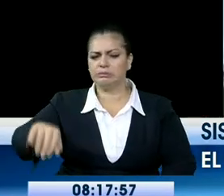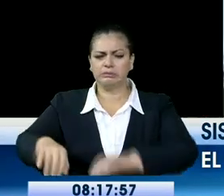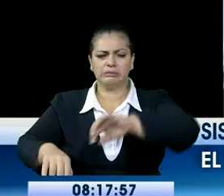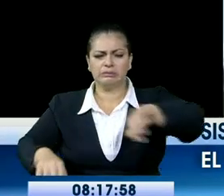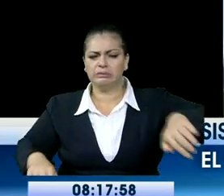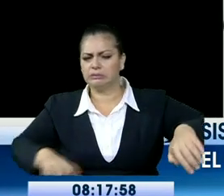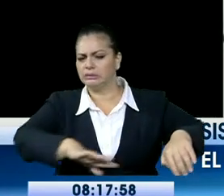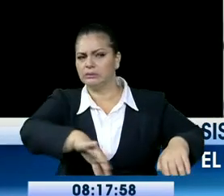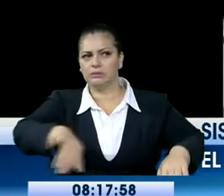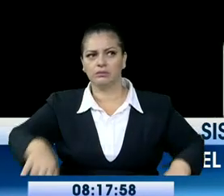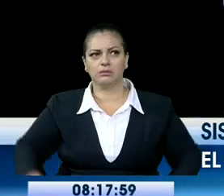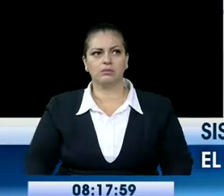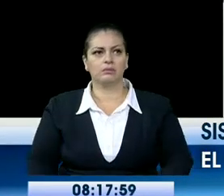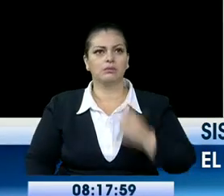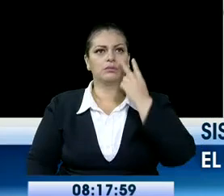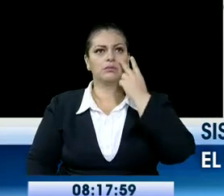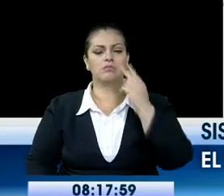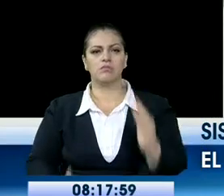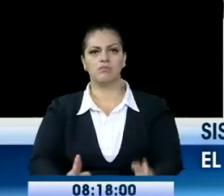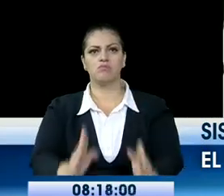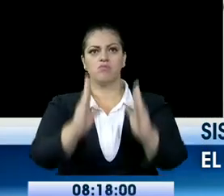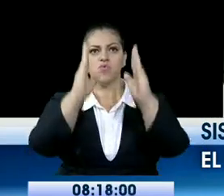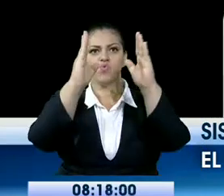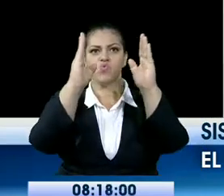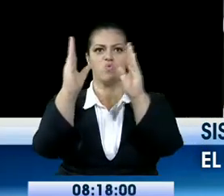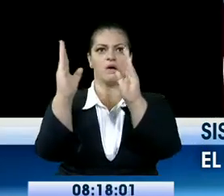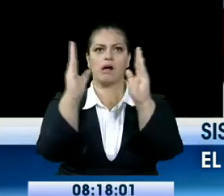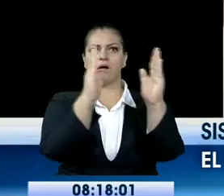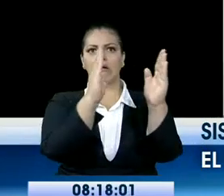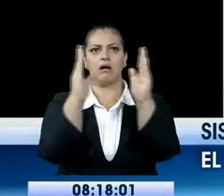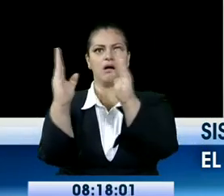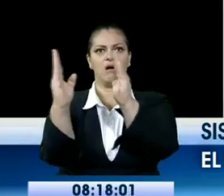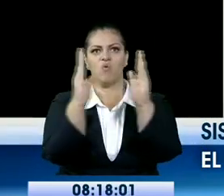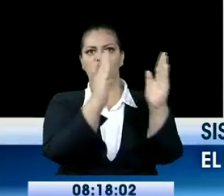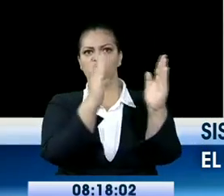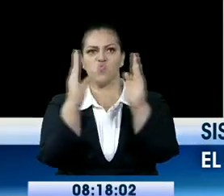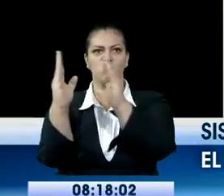esa edificación. Qué terrible, la desesperación, el pánico, la gente